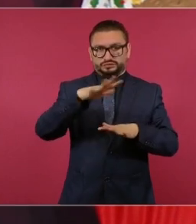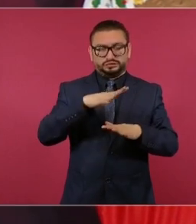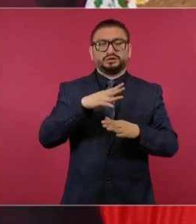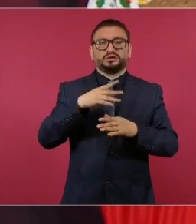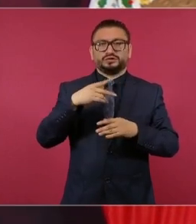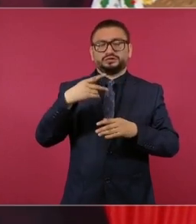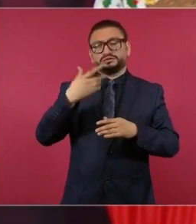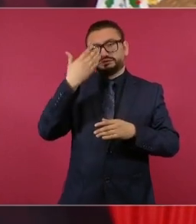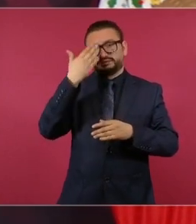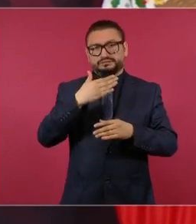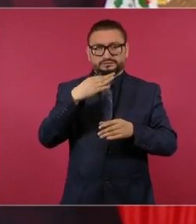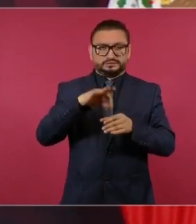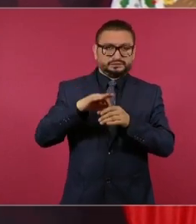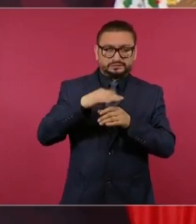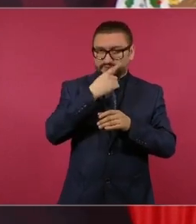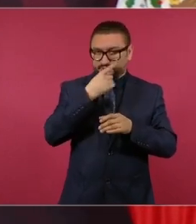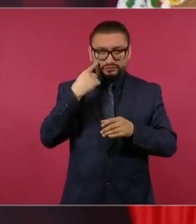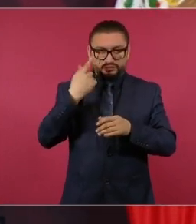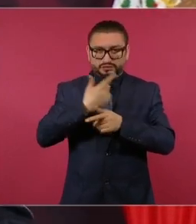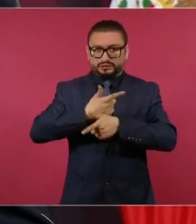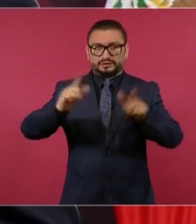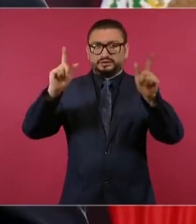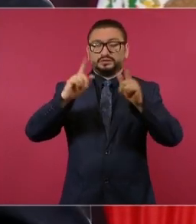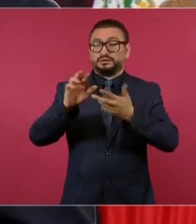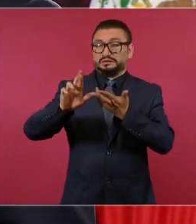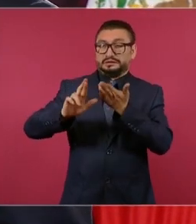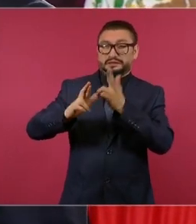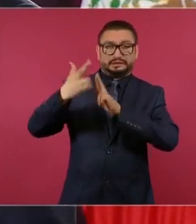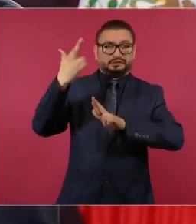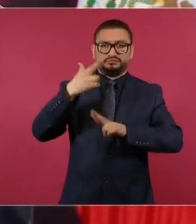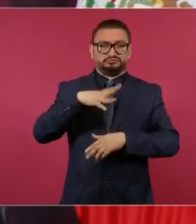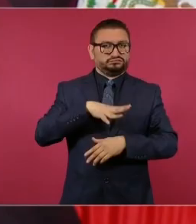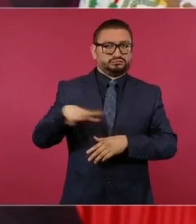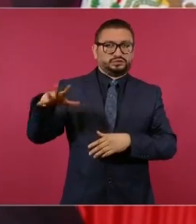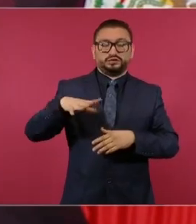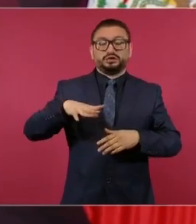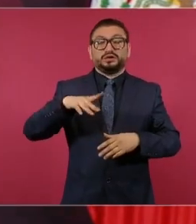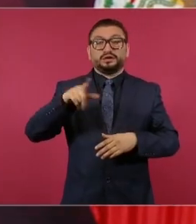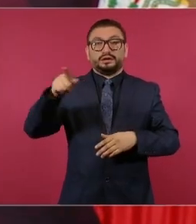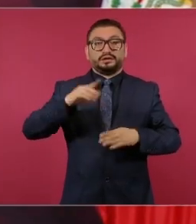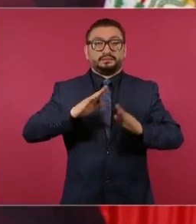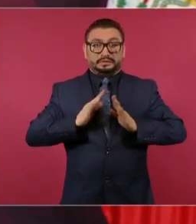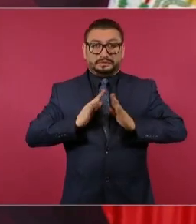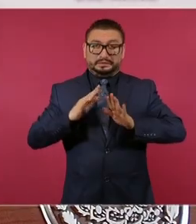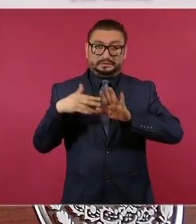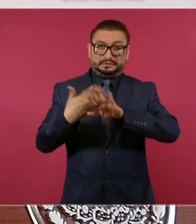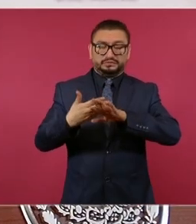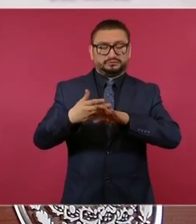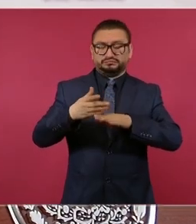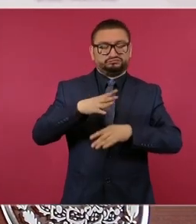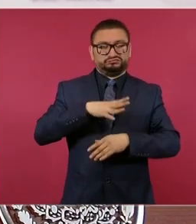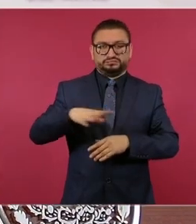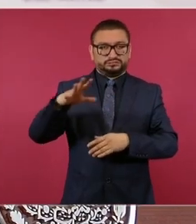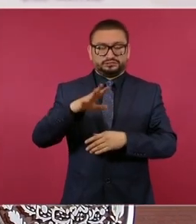la democracia, rechazando el golpe militar, incluso una